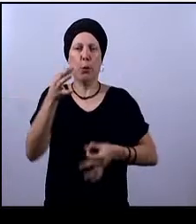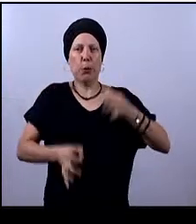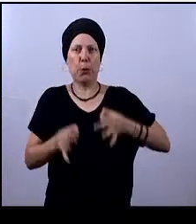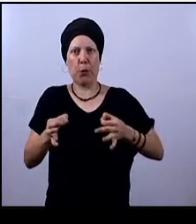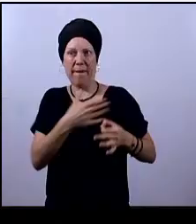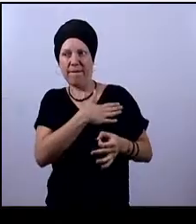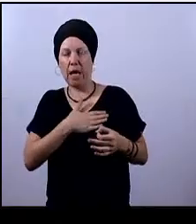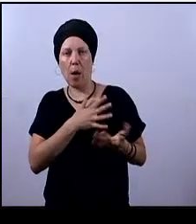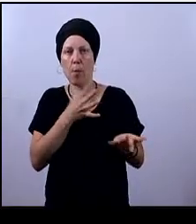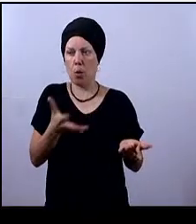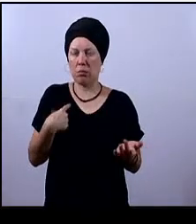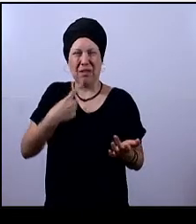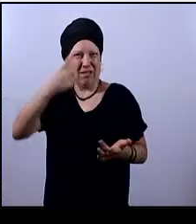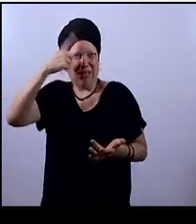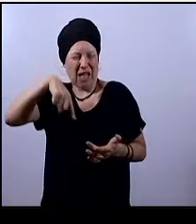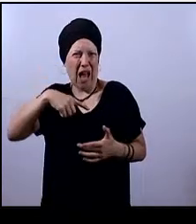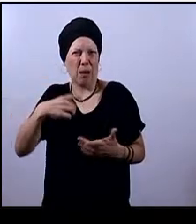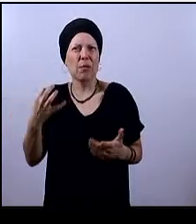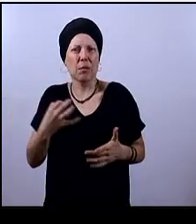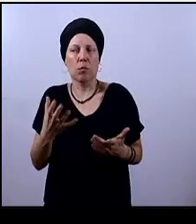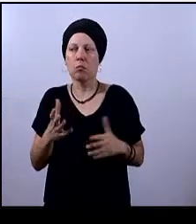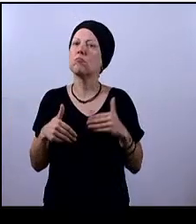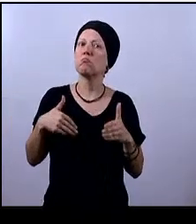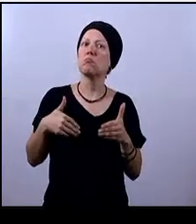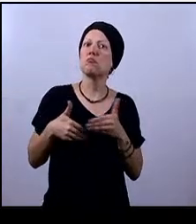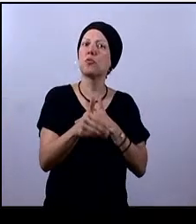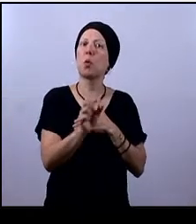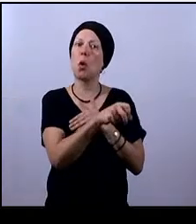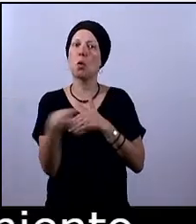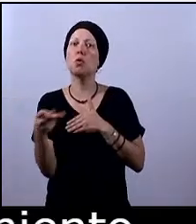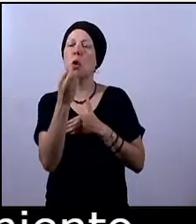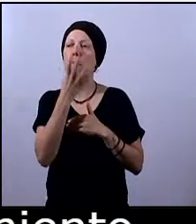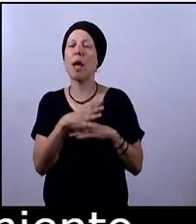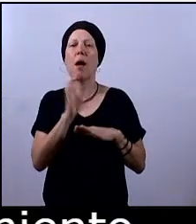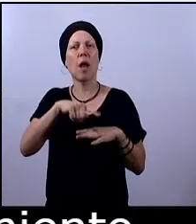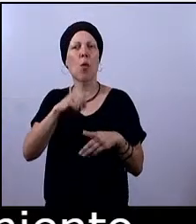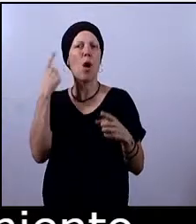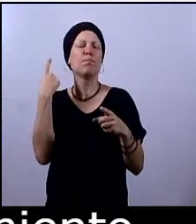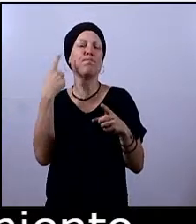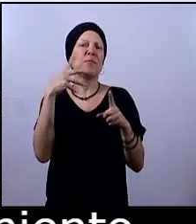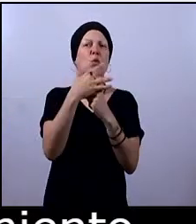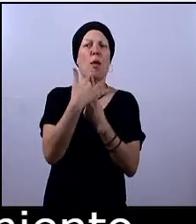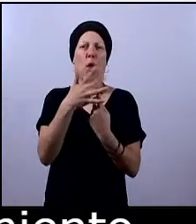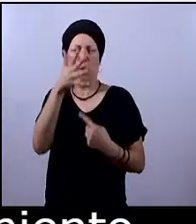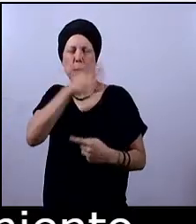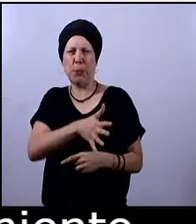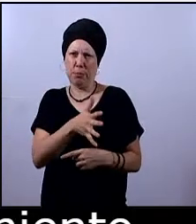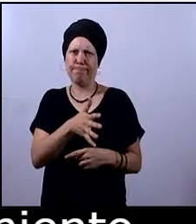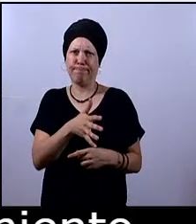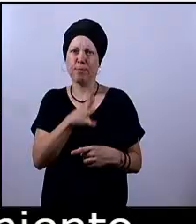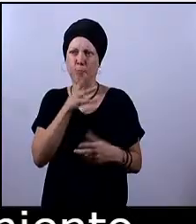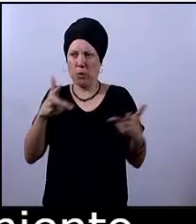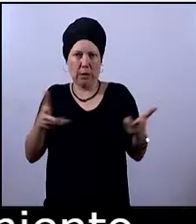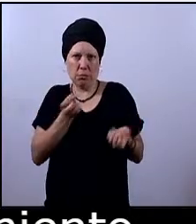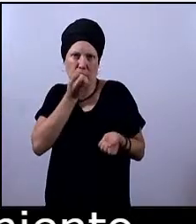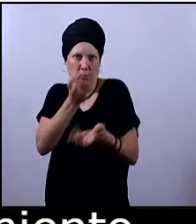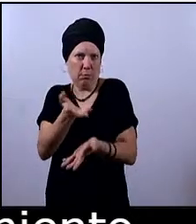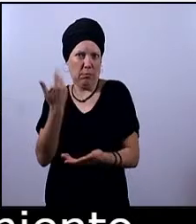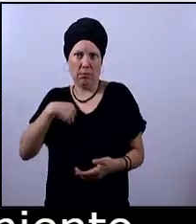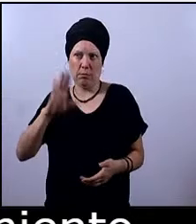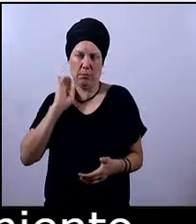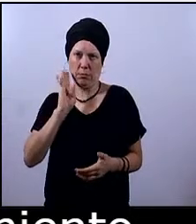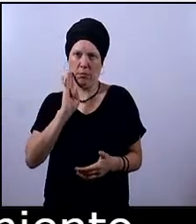duda lo hace con el convencimiento de que puede prosperar y denuncia unos hechos tan graves como los que le trasladamos, como